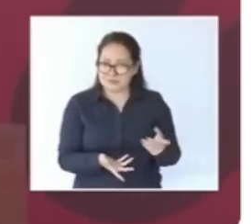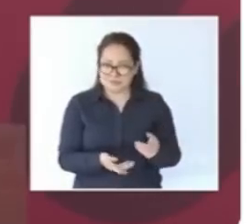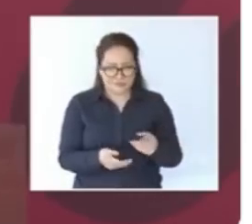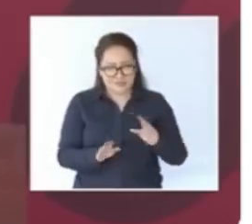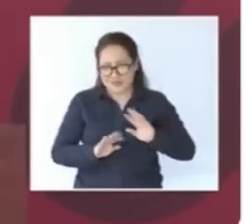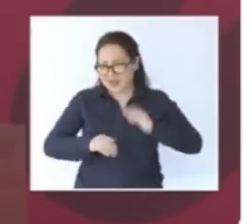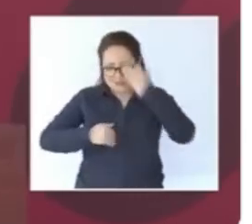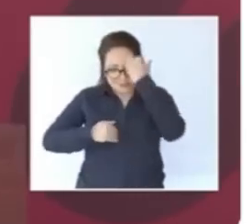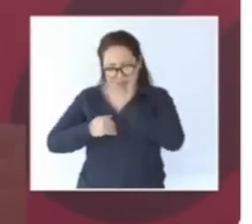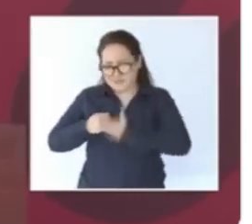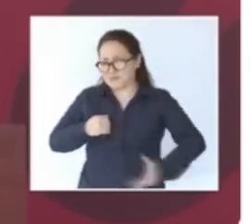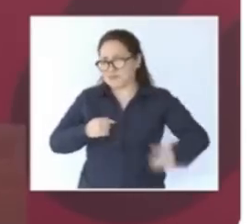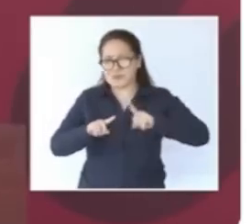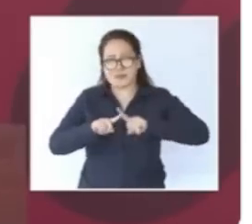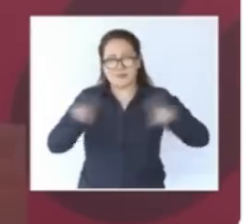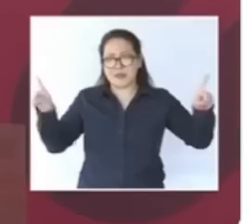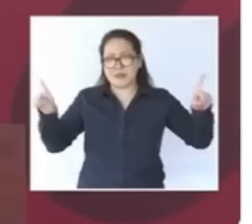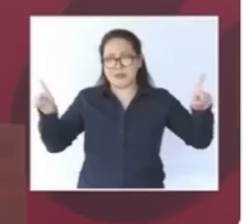mucha autoridad moral,